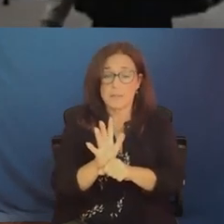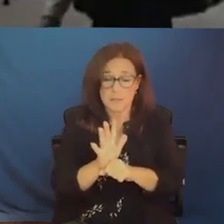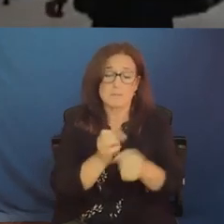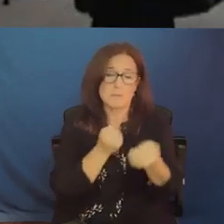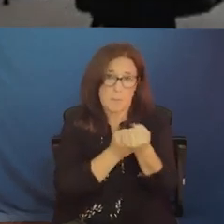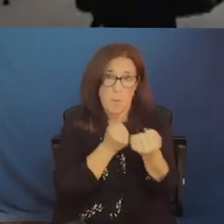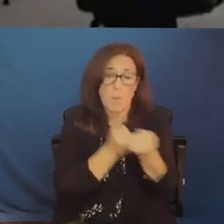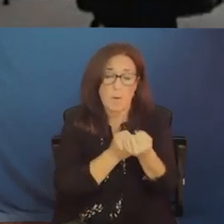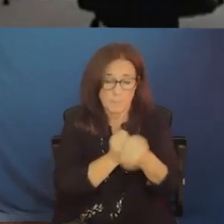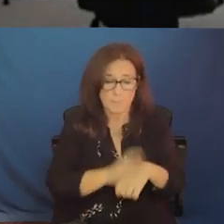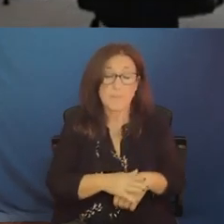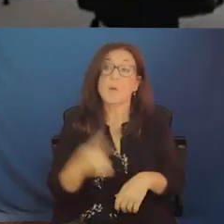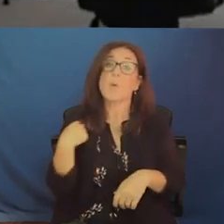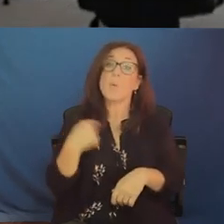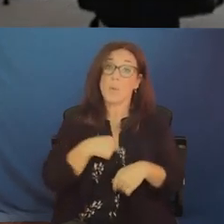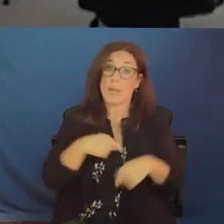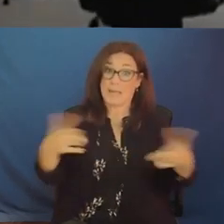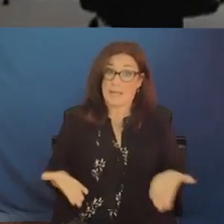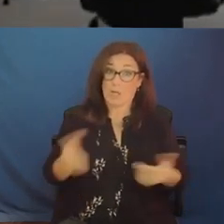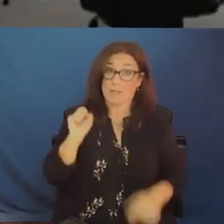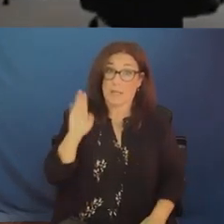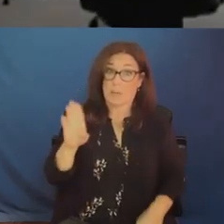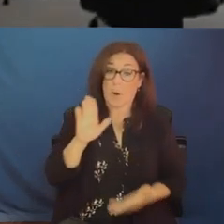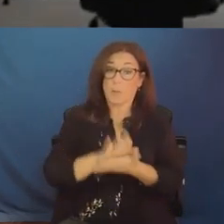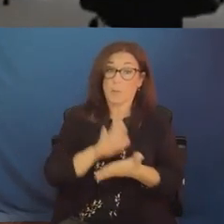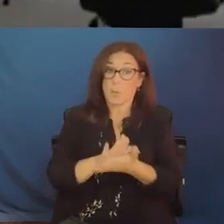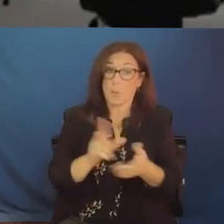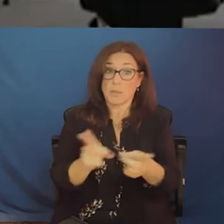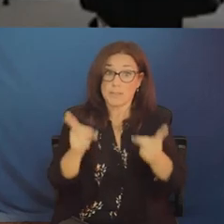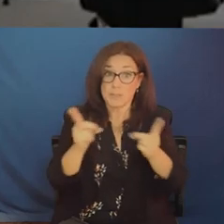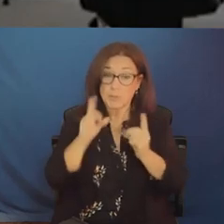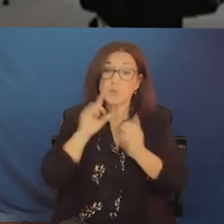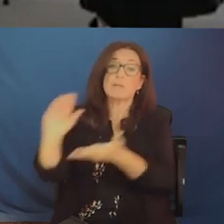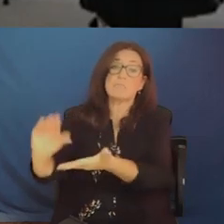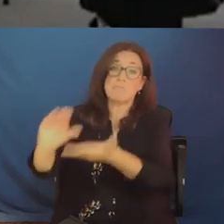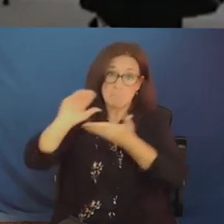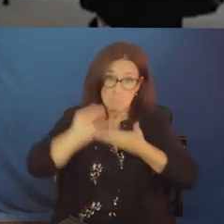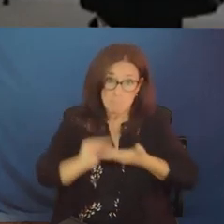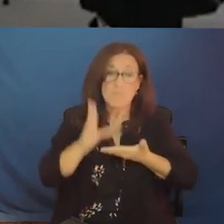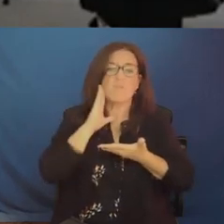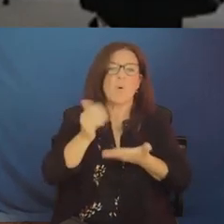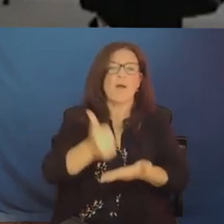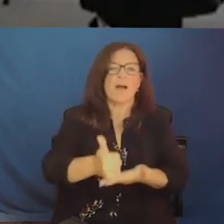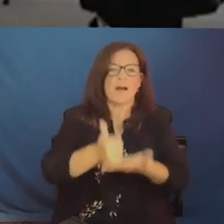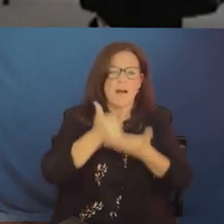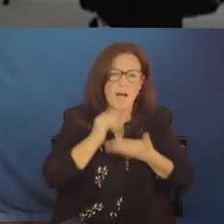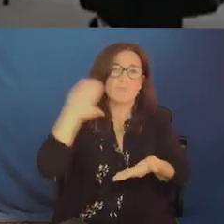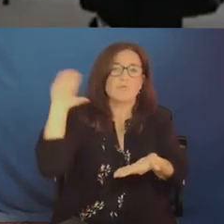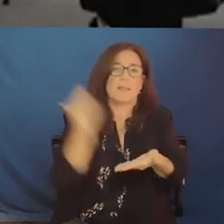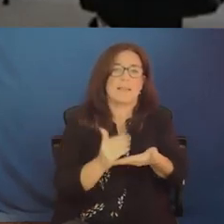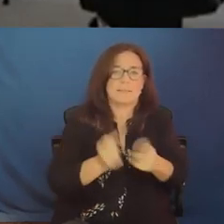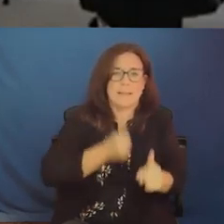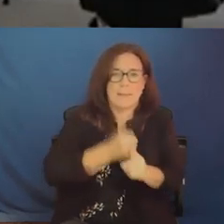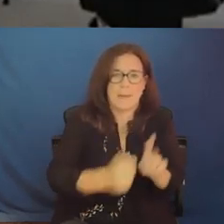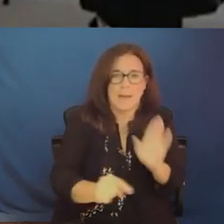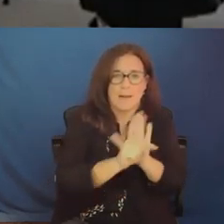nosotros y todos los distritos escolares estamos recibiendo de varios puentes de financiamiento para ayudarnos a atender los impactos de la tándem y nuestras escuelas